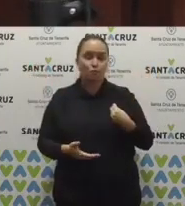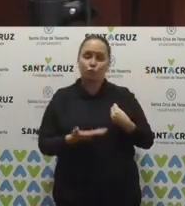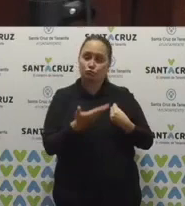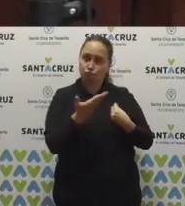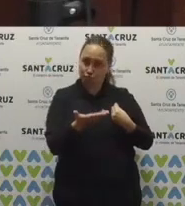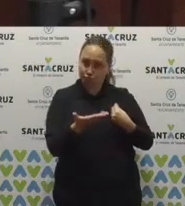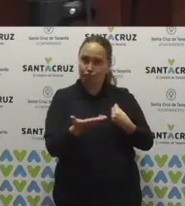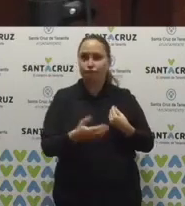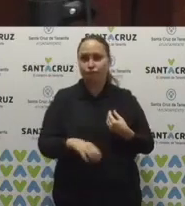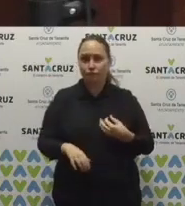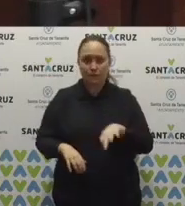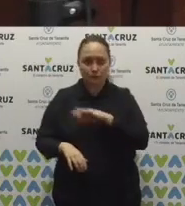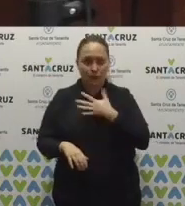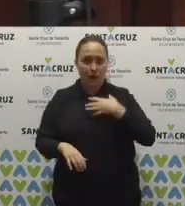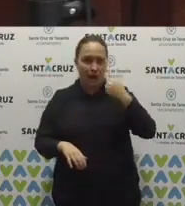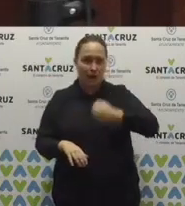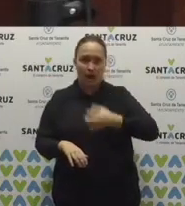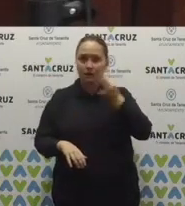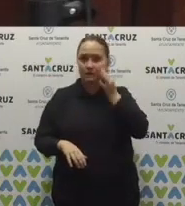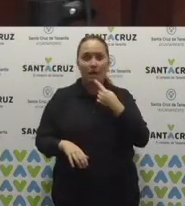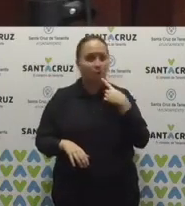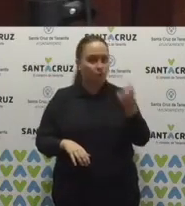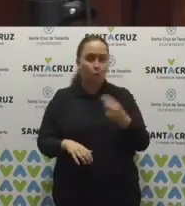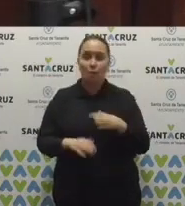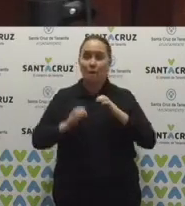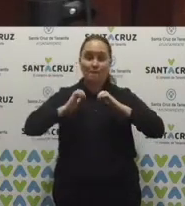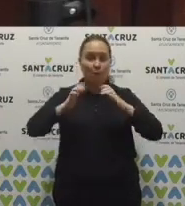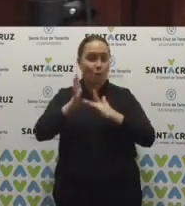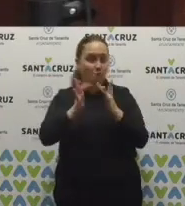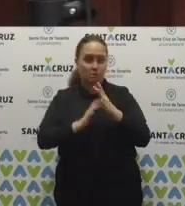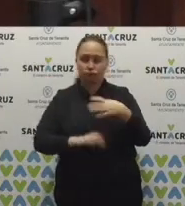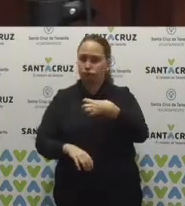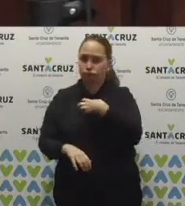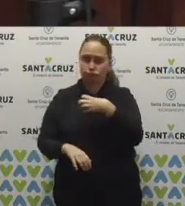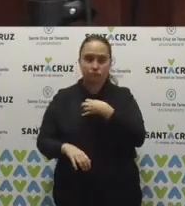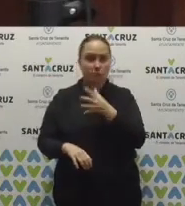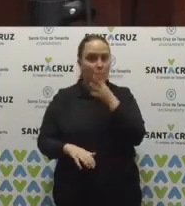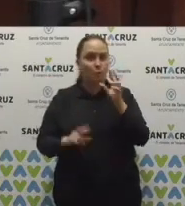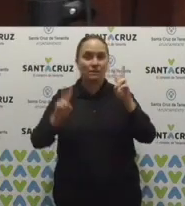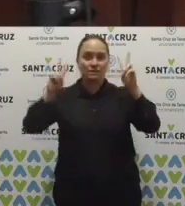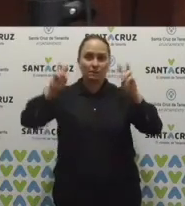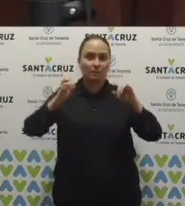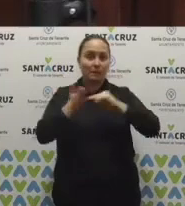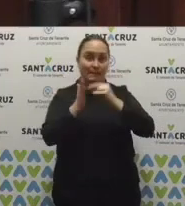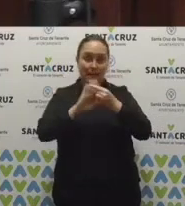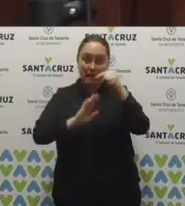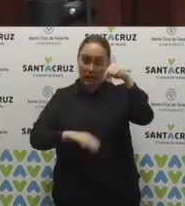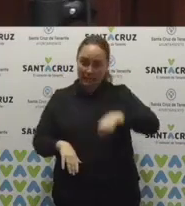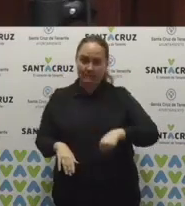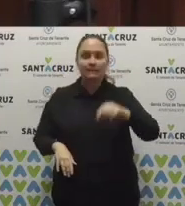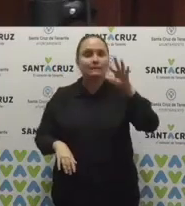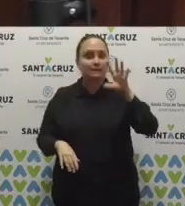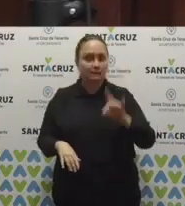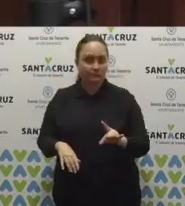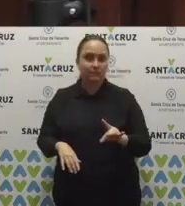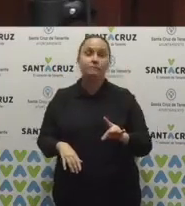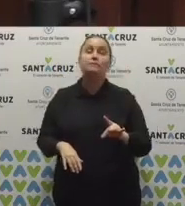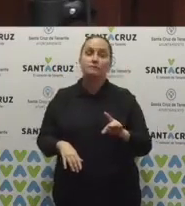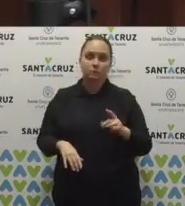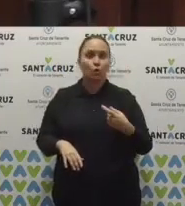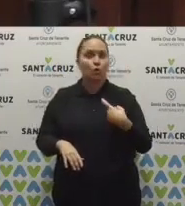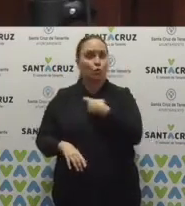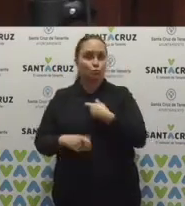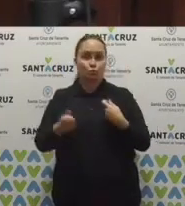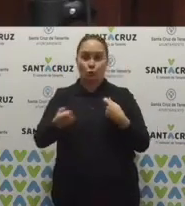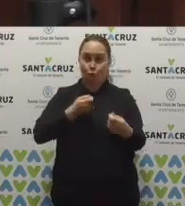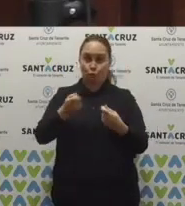exponer el pleno del mes de abril no se pudo celebrar por cuestiones técnicas este sí se ha podido celebrar se hizo comisión de control y